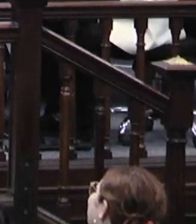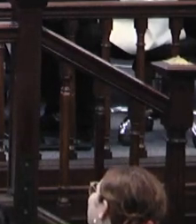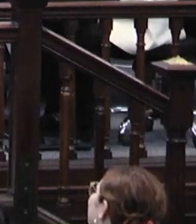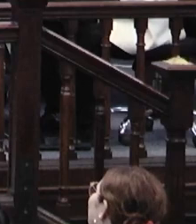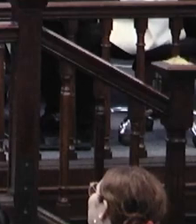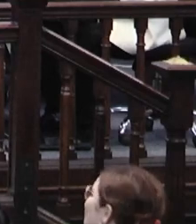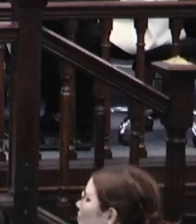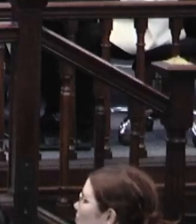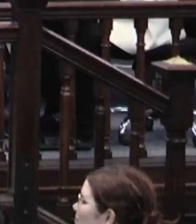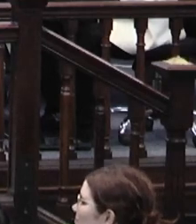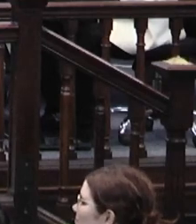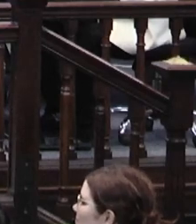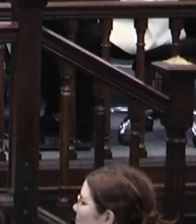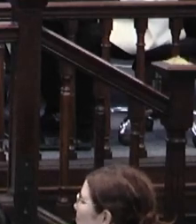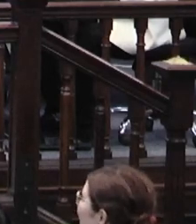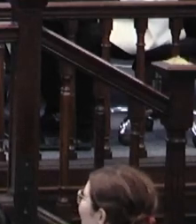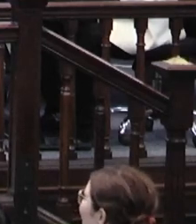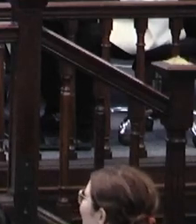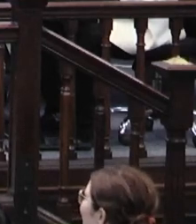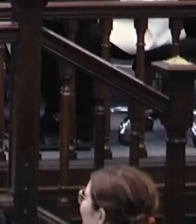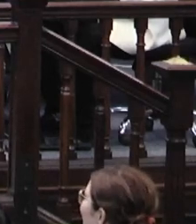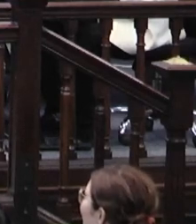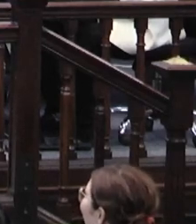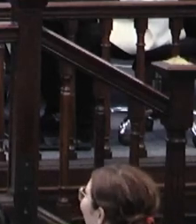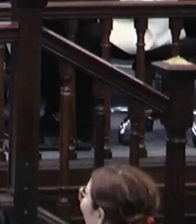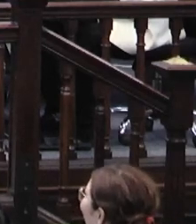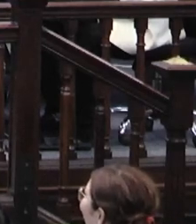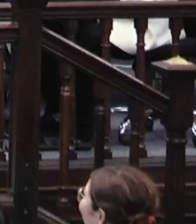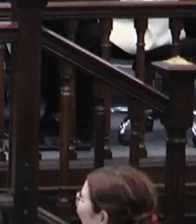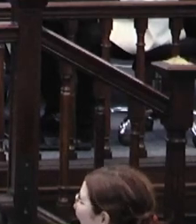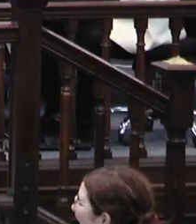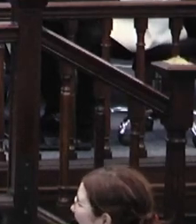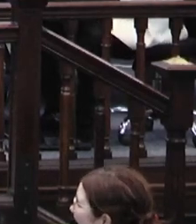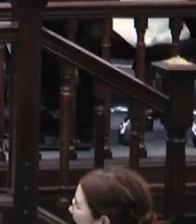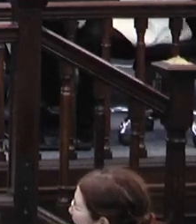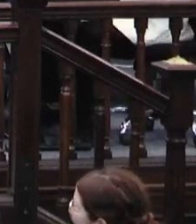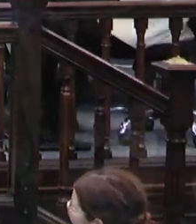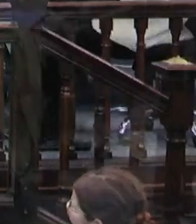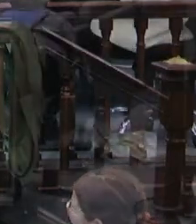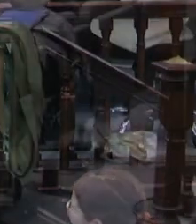sigue? ¿Quién la sigue? Mieres,